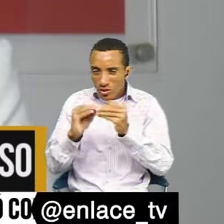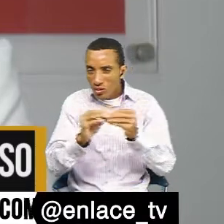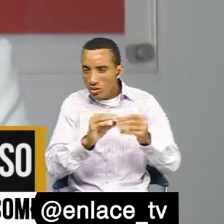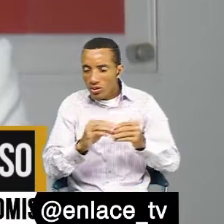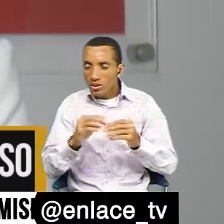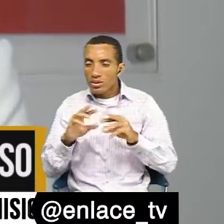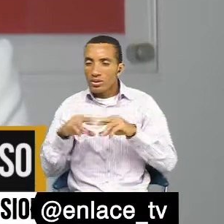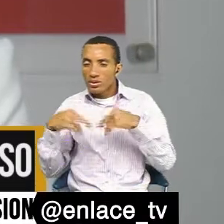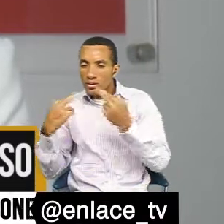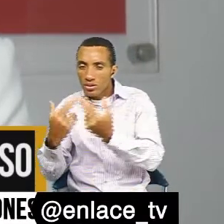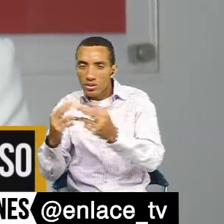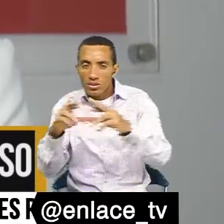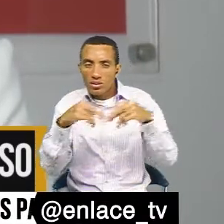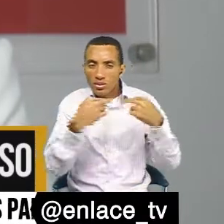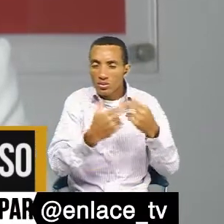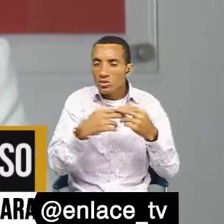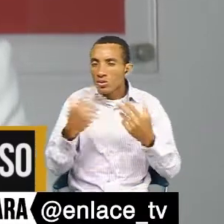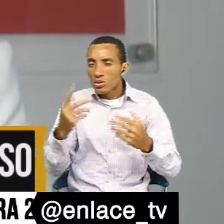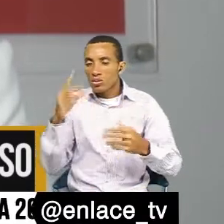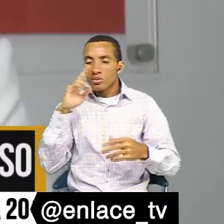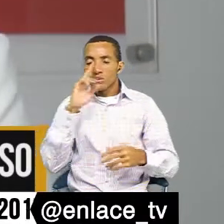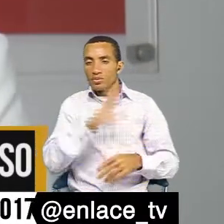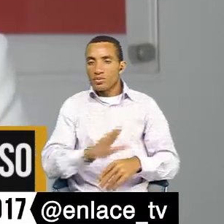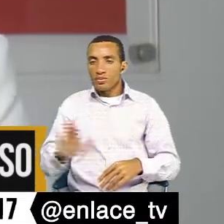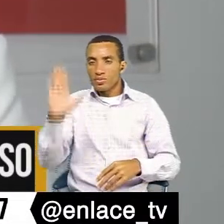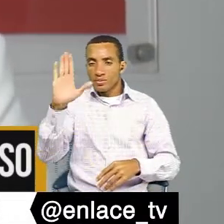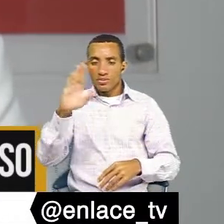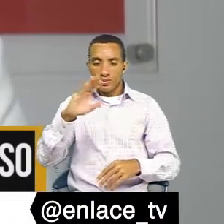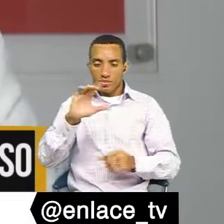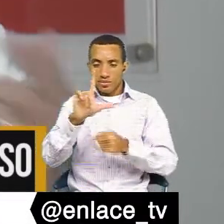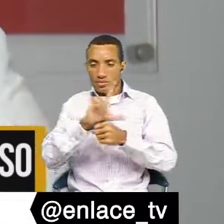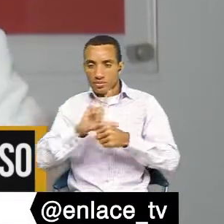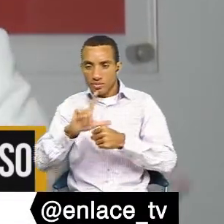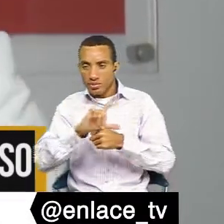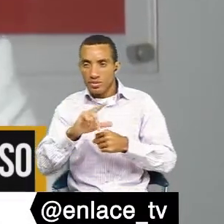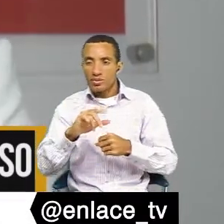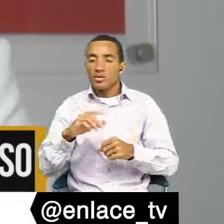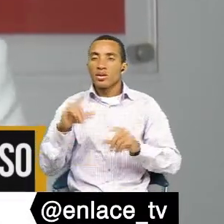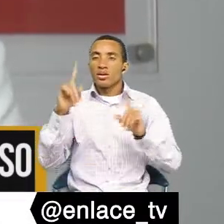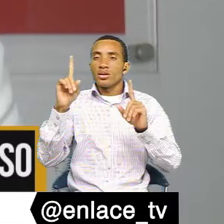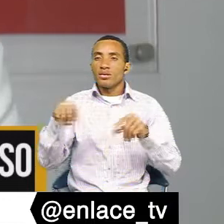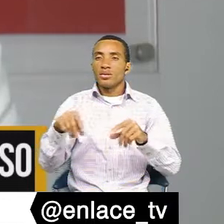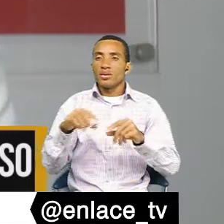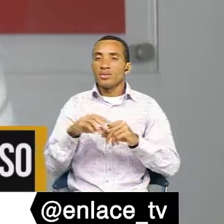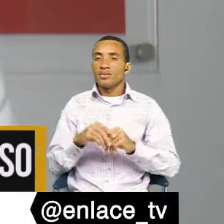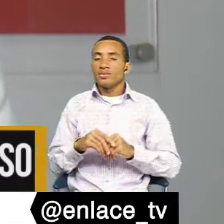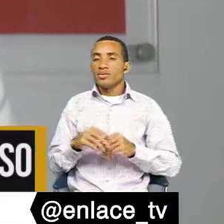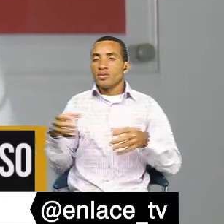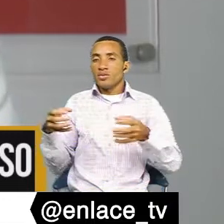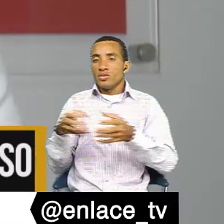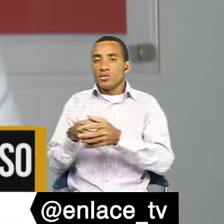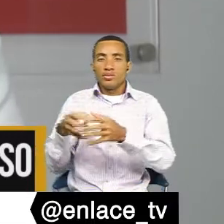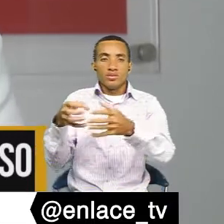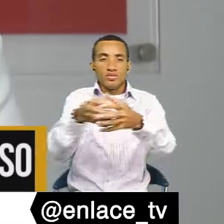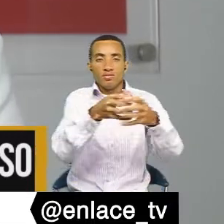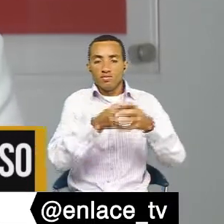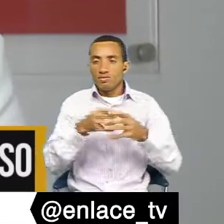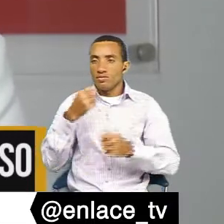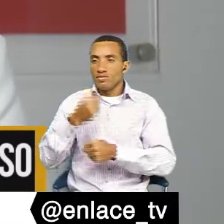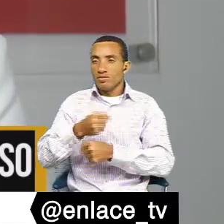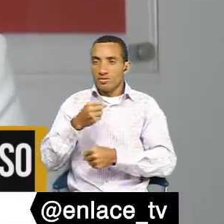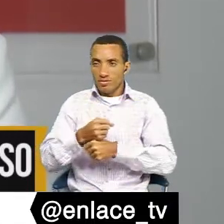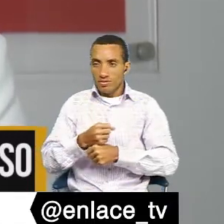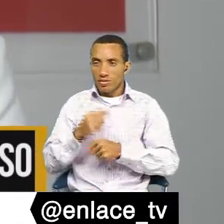tanto la municipal, la departamental, la nacional y las diferentes mesas que hacen parte de esta territorial,